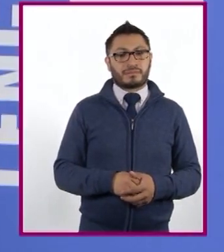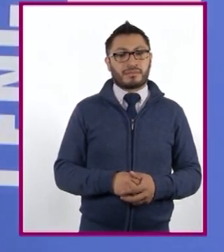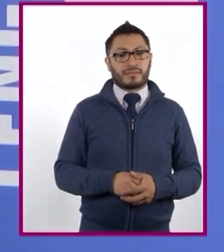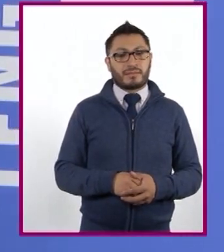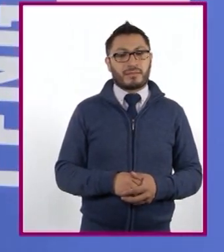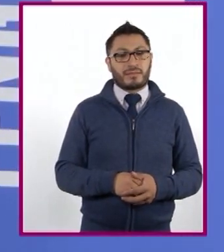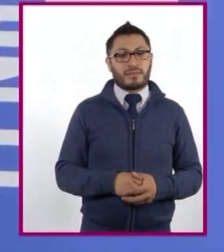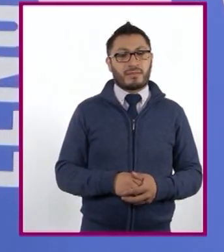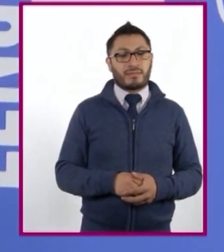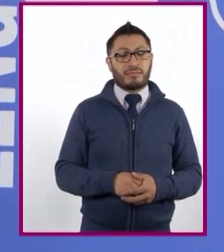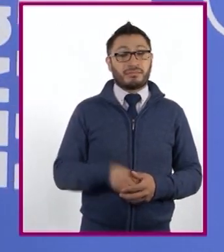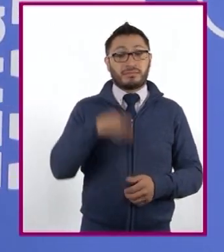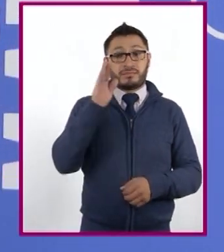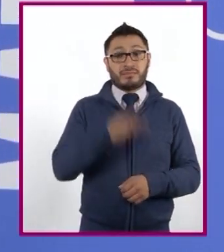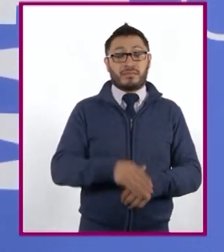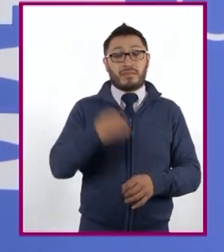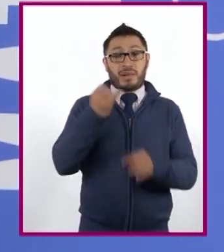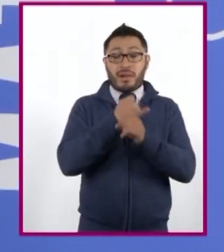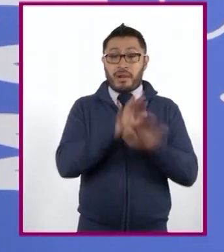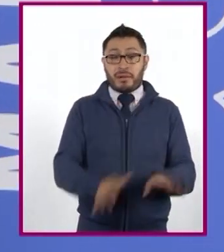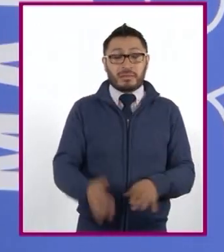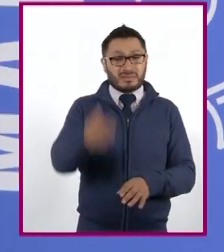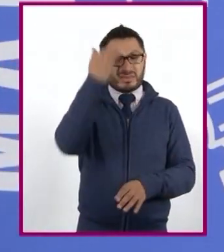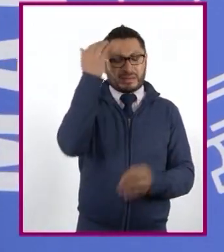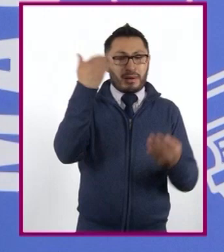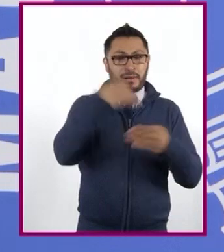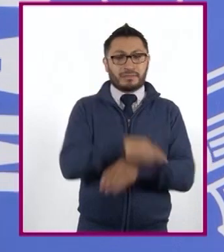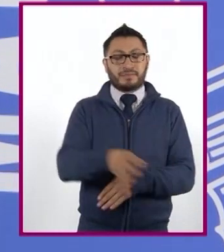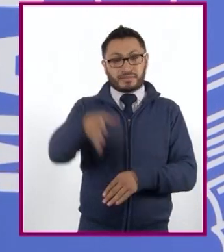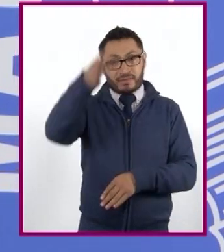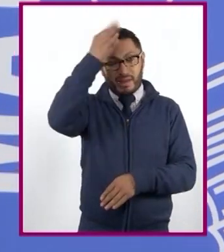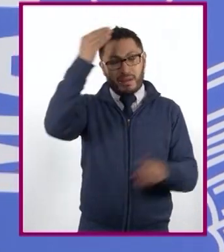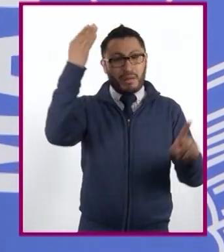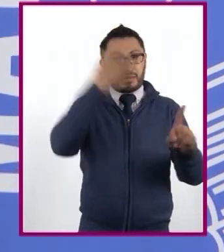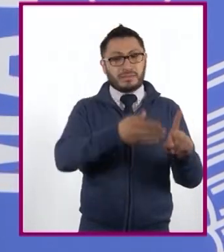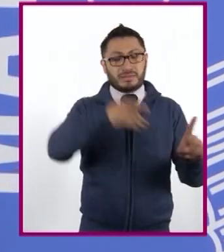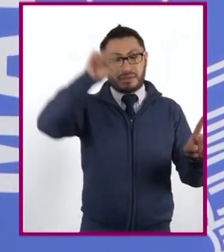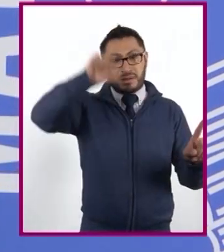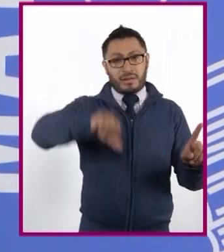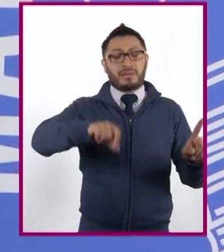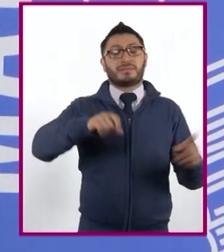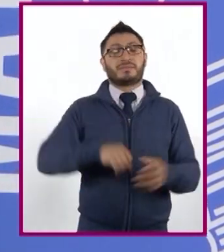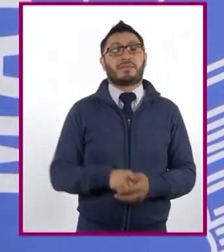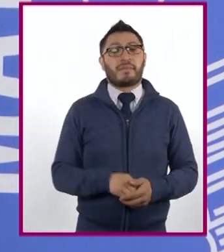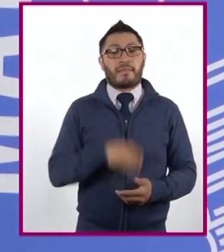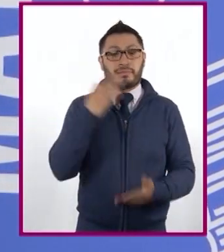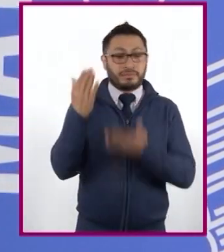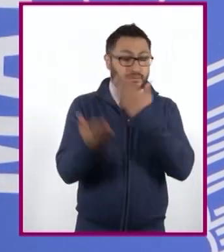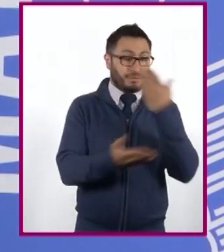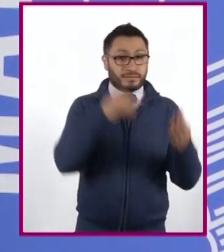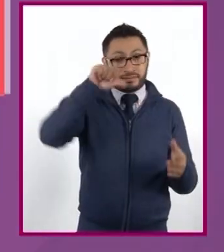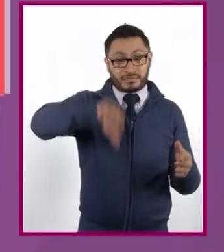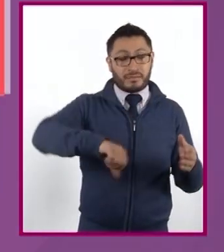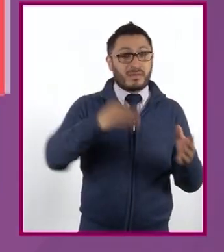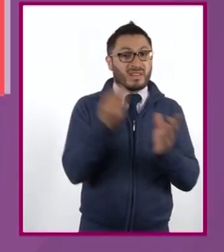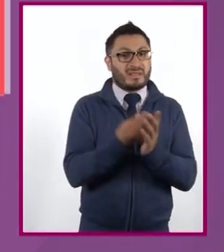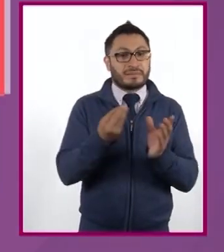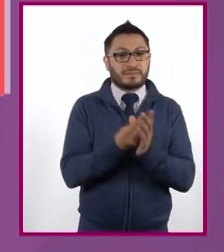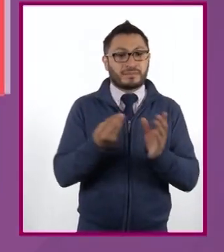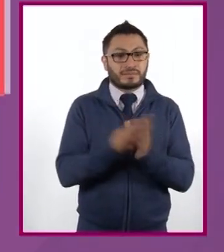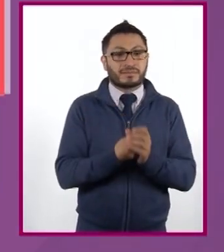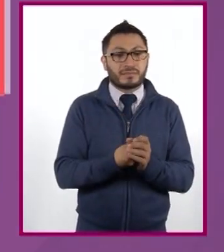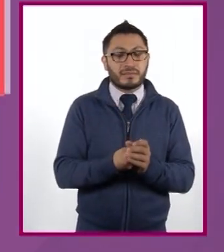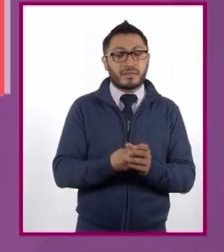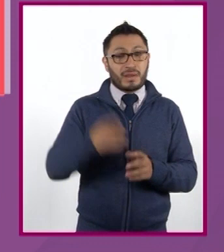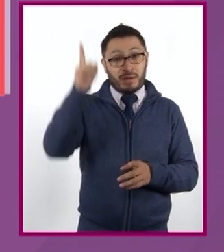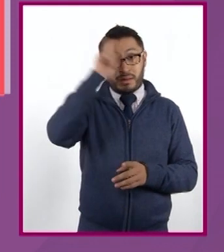Para consultar más información acerca del aprendizaje esperado que hemos estudiado en esta sesión, les